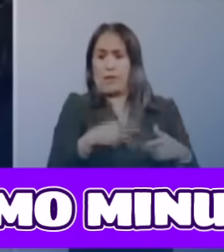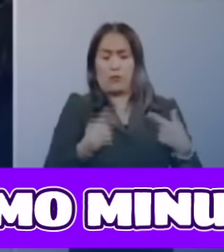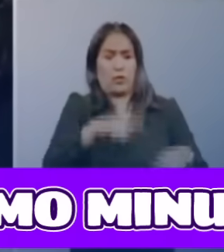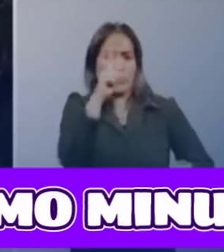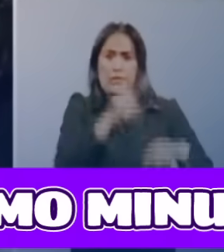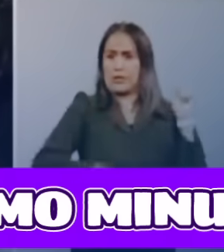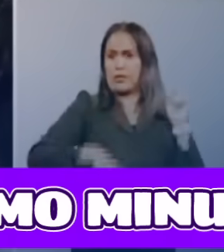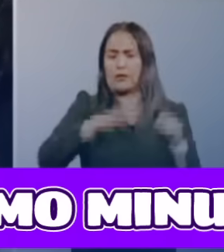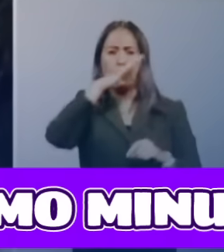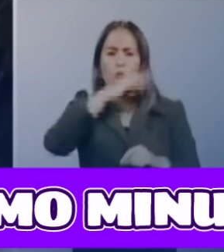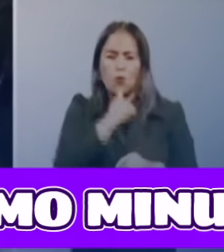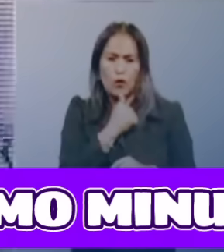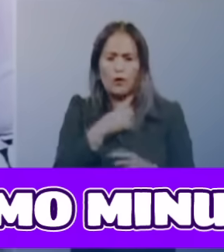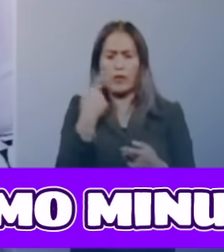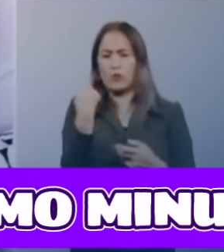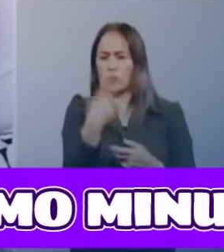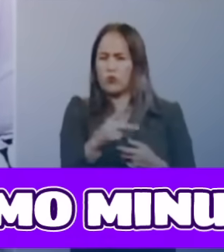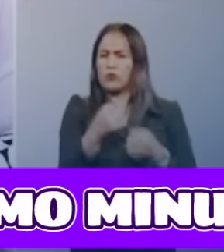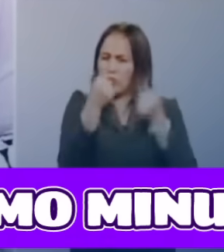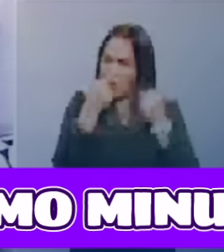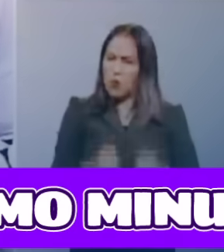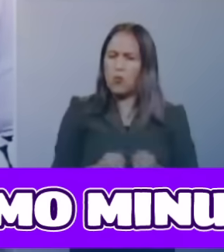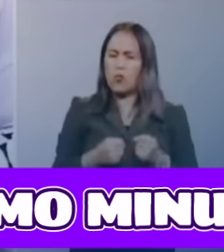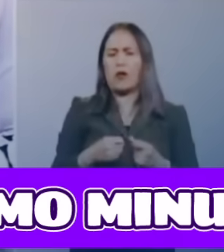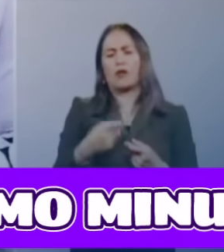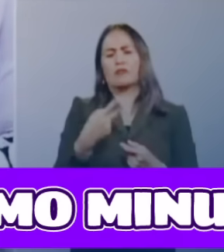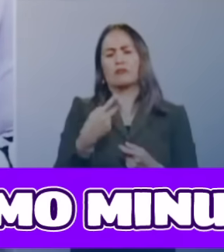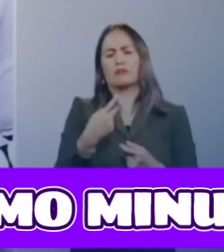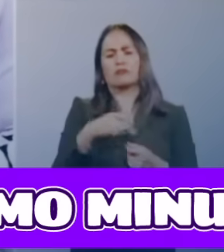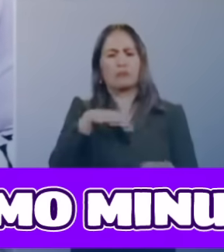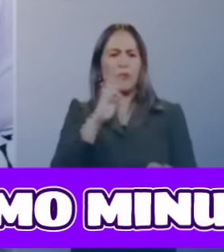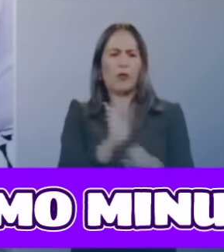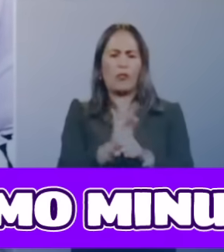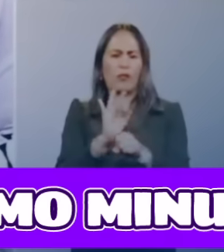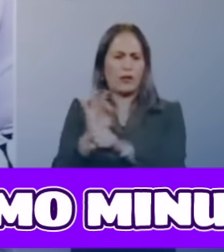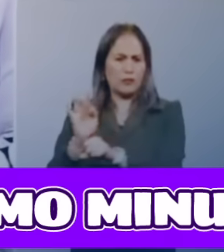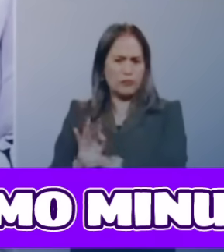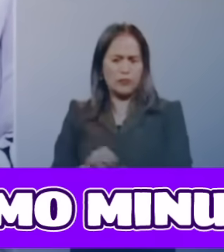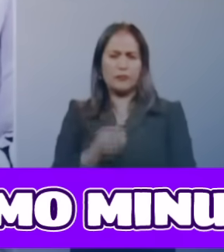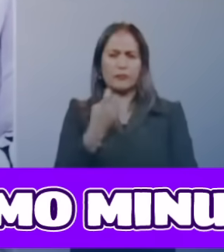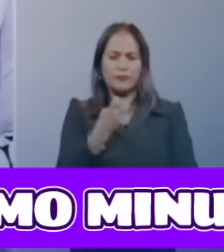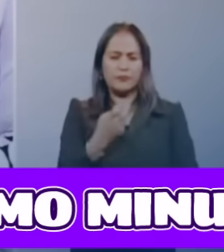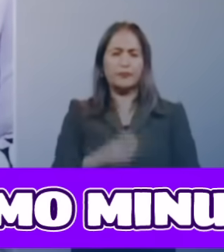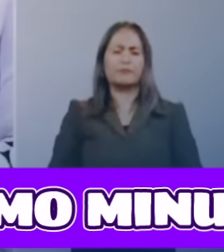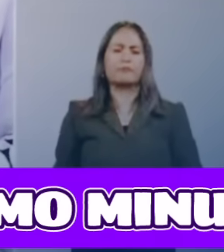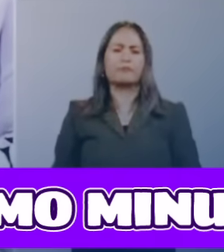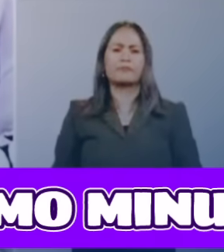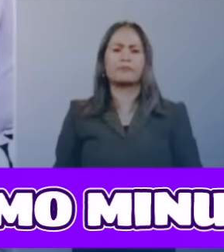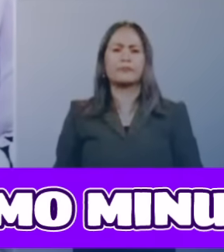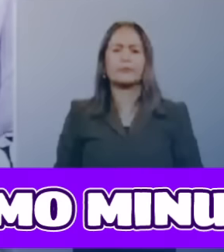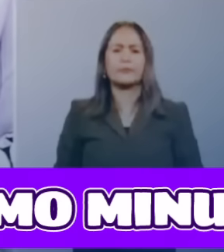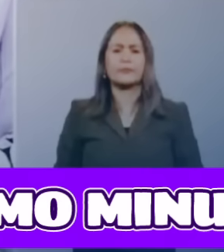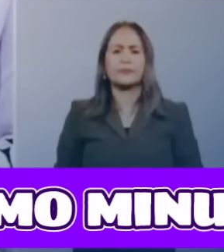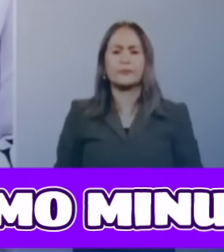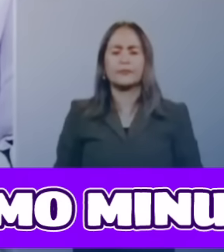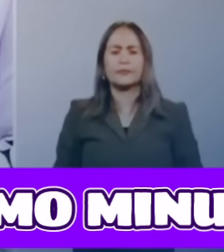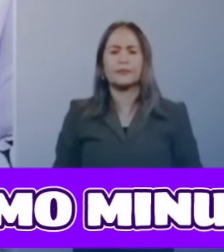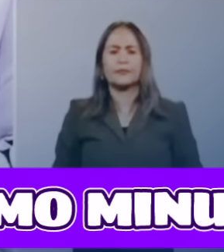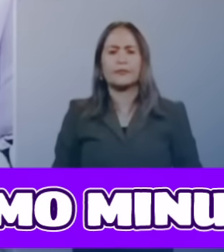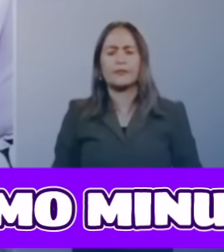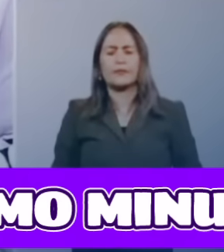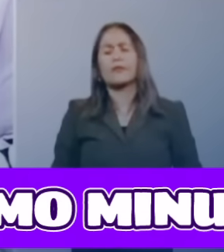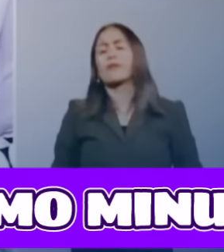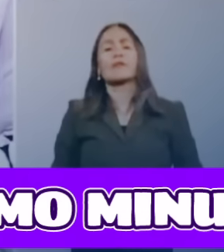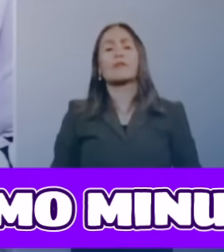sus garantías y el Estado de Derecho constituyen una tirada en la que